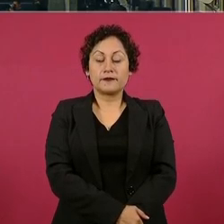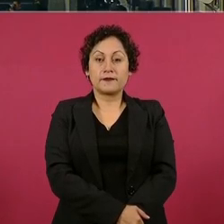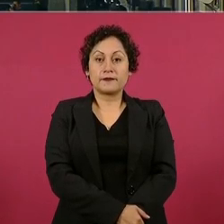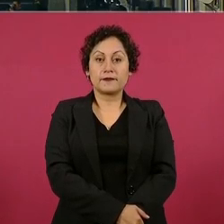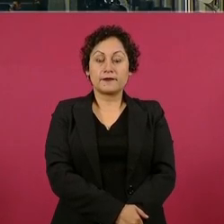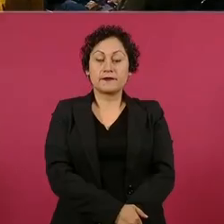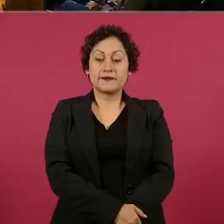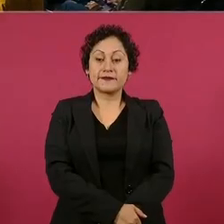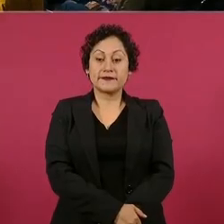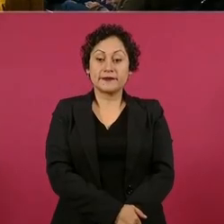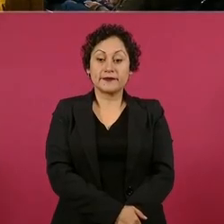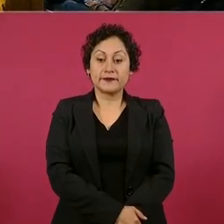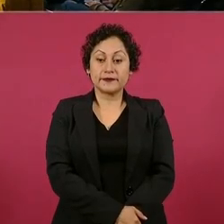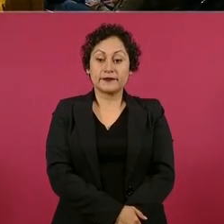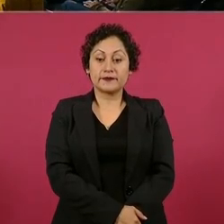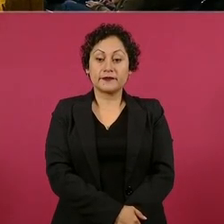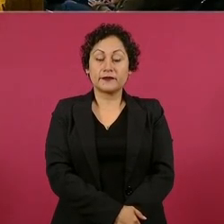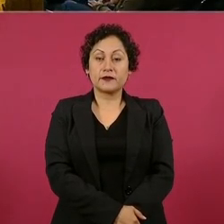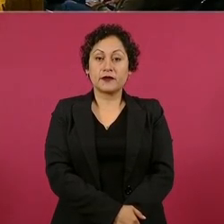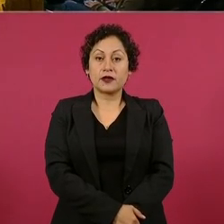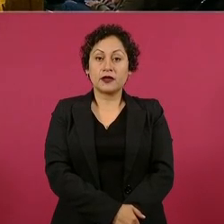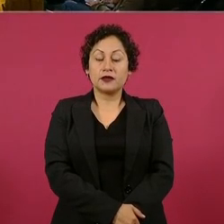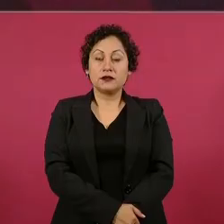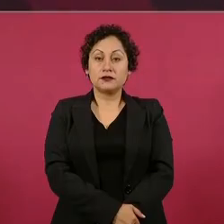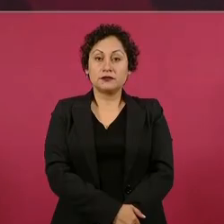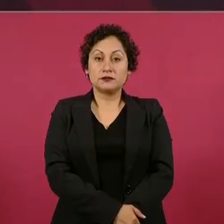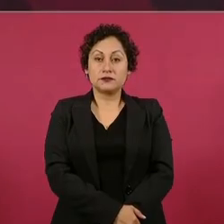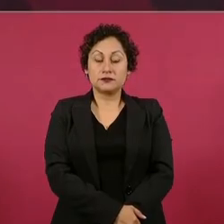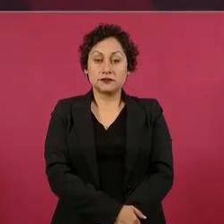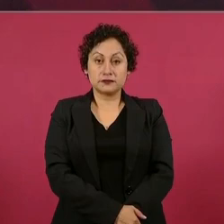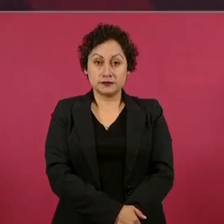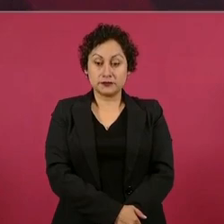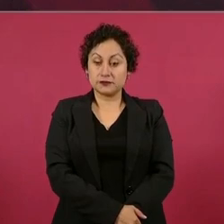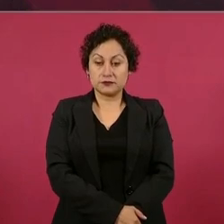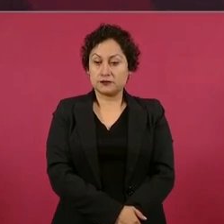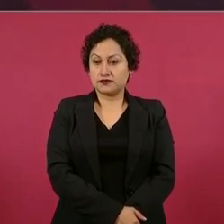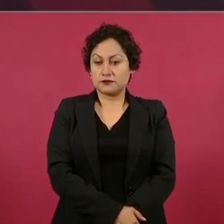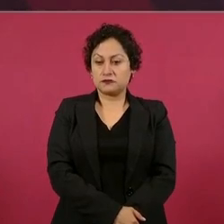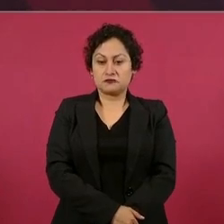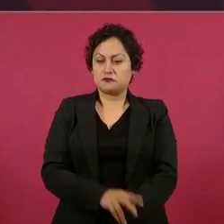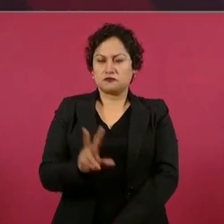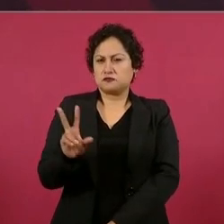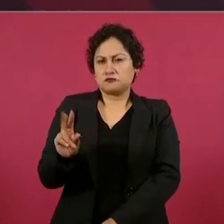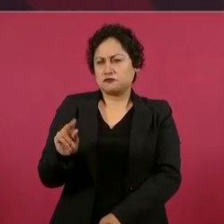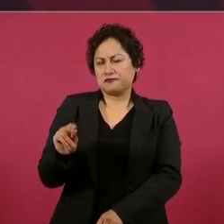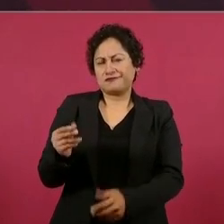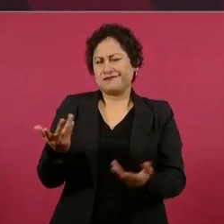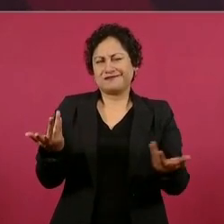juntos? No, pero no, no, no.